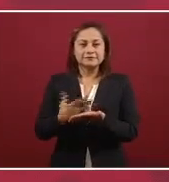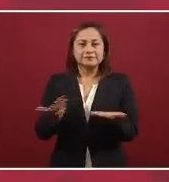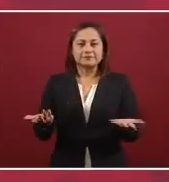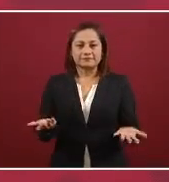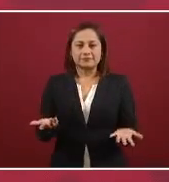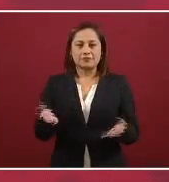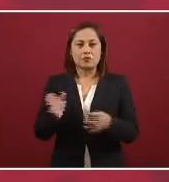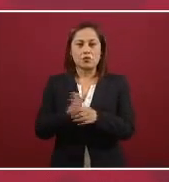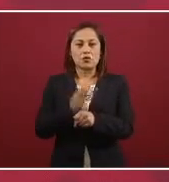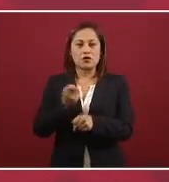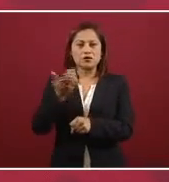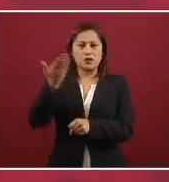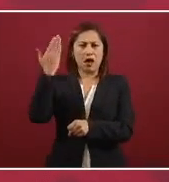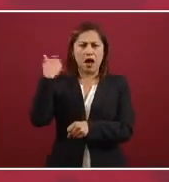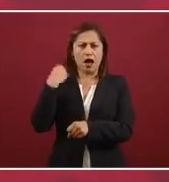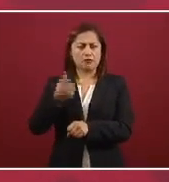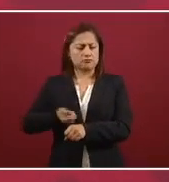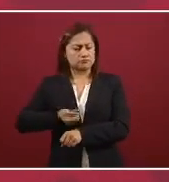denominaba así.